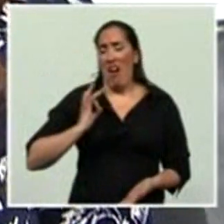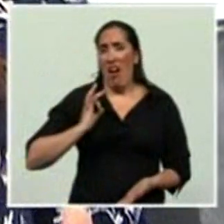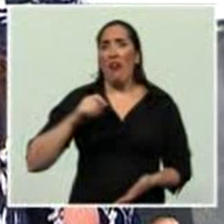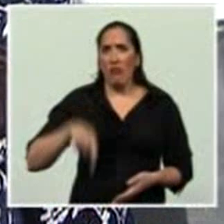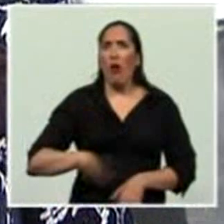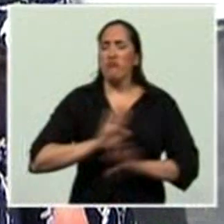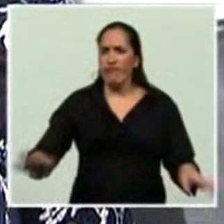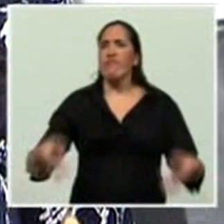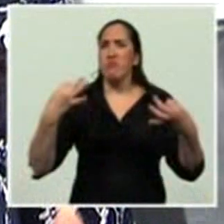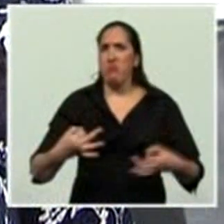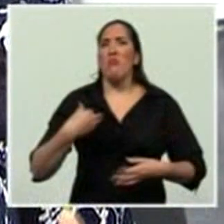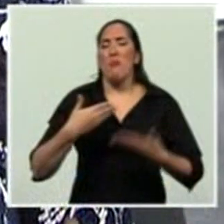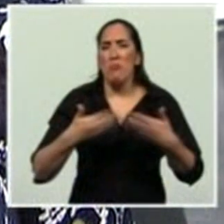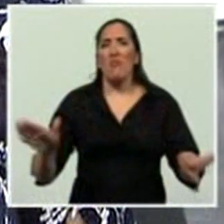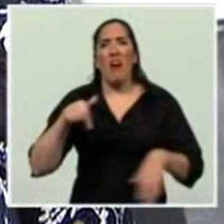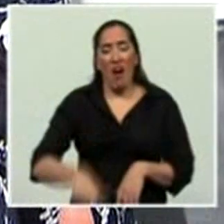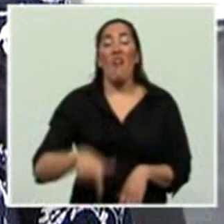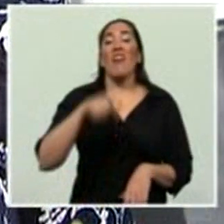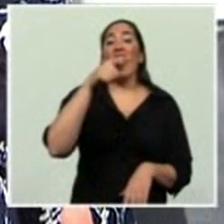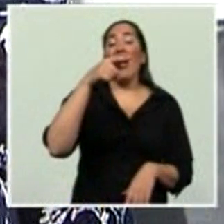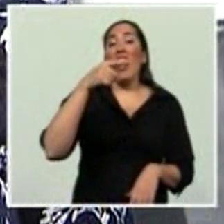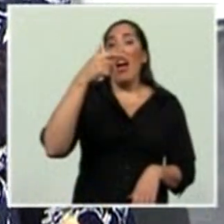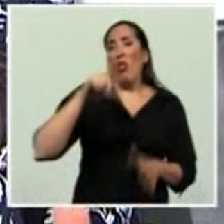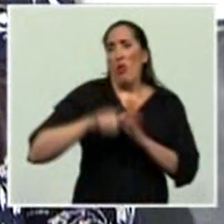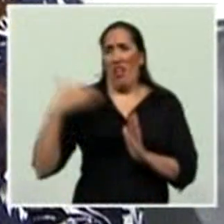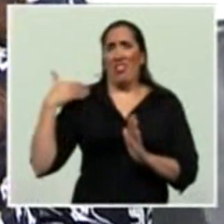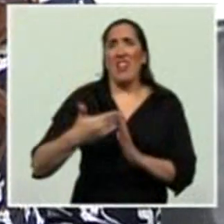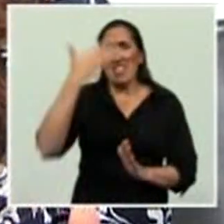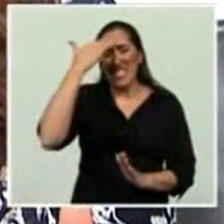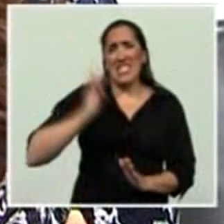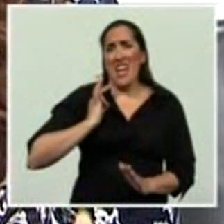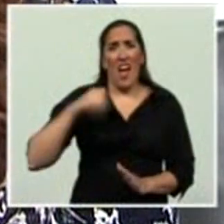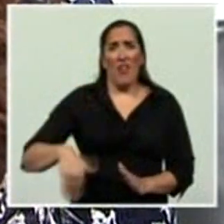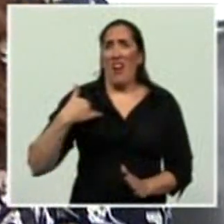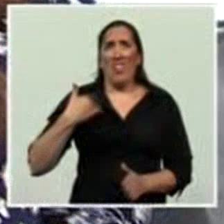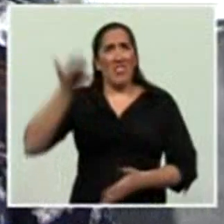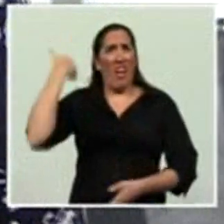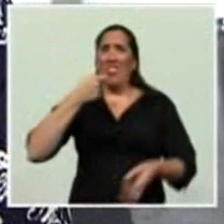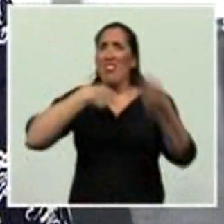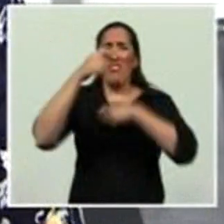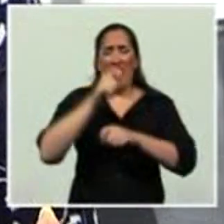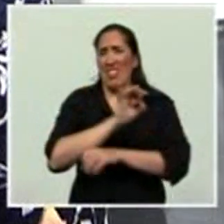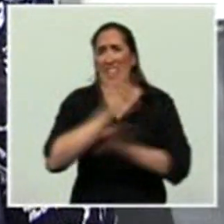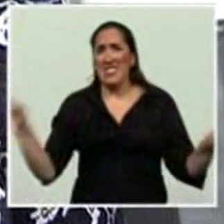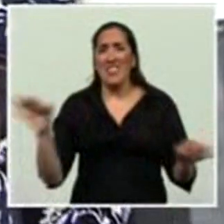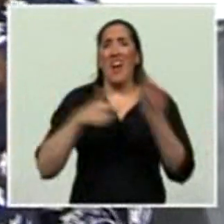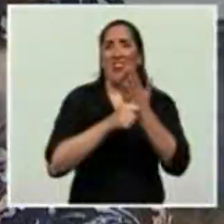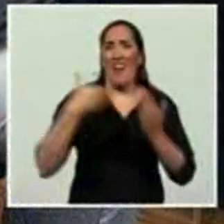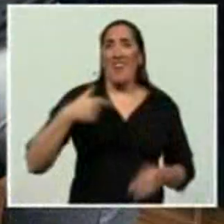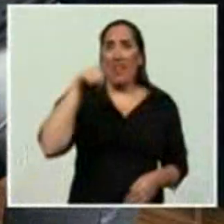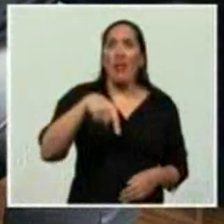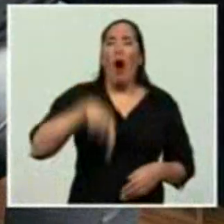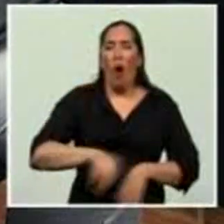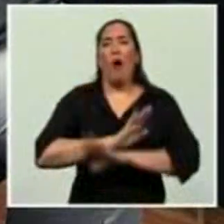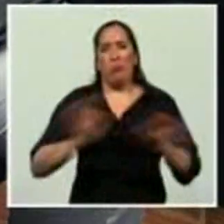Unidos abriera nuevamente se viera obligado a abrir nuevamente el mercado a las carnes argentinas y lo hemos